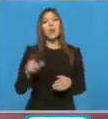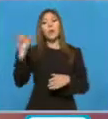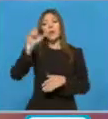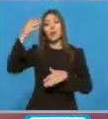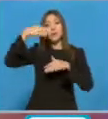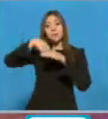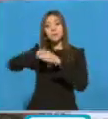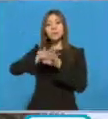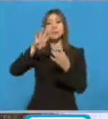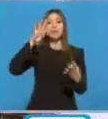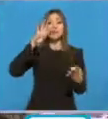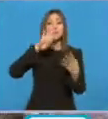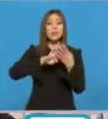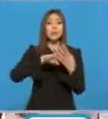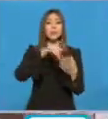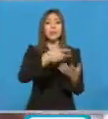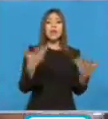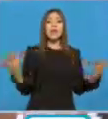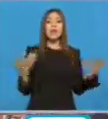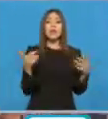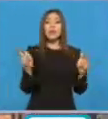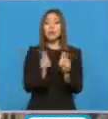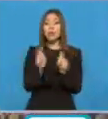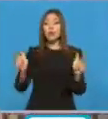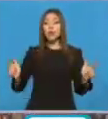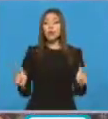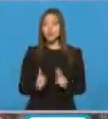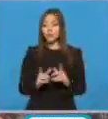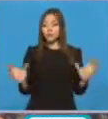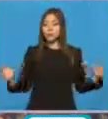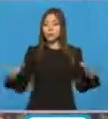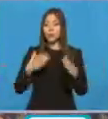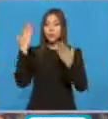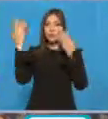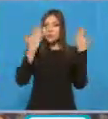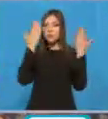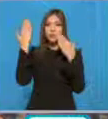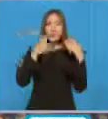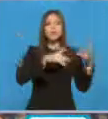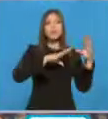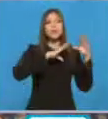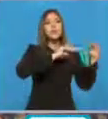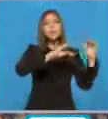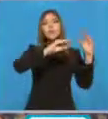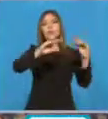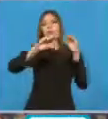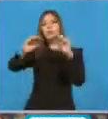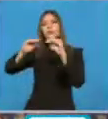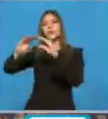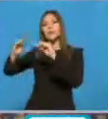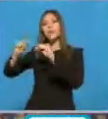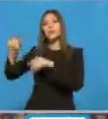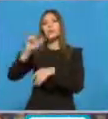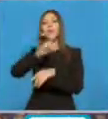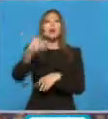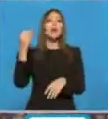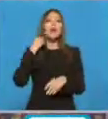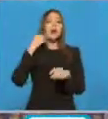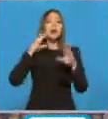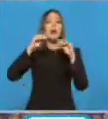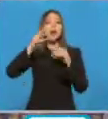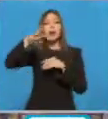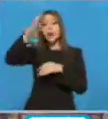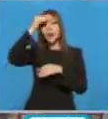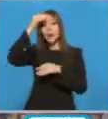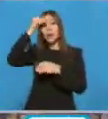prisión creó un grupo de estudio donde les enseñaba idiomas, estudió derecho a distancia mientras estuvo en prisión. No, qué bárbaro, o